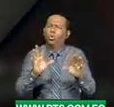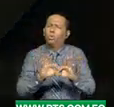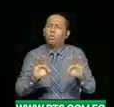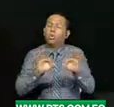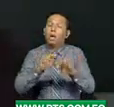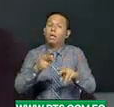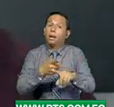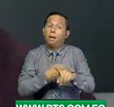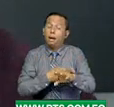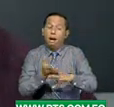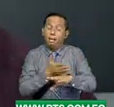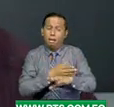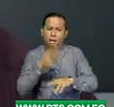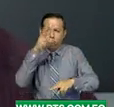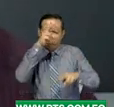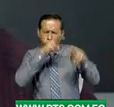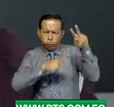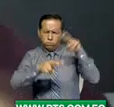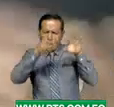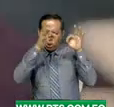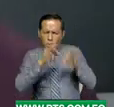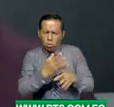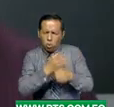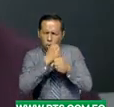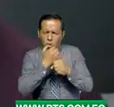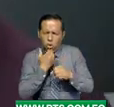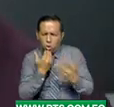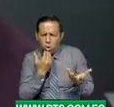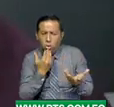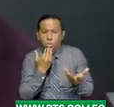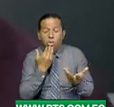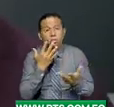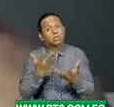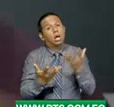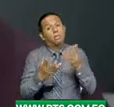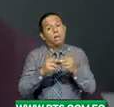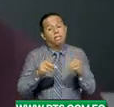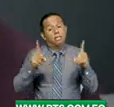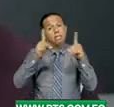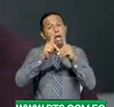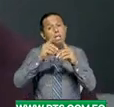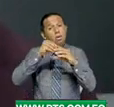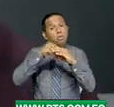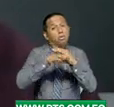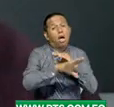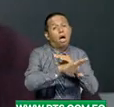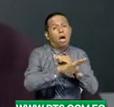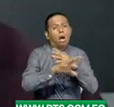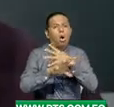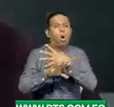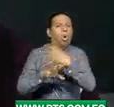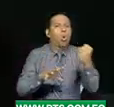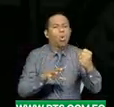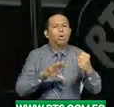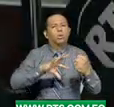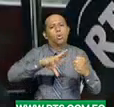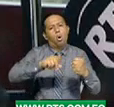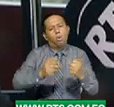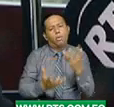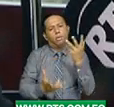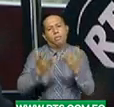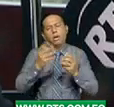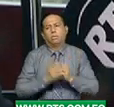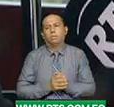verificaciones, ¿sí? Pues que no permitan que tus datos caigan en manos maliciosas. Queda